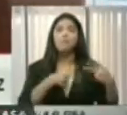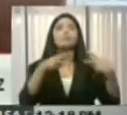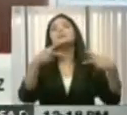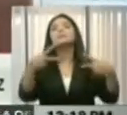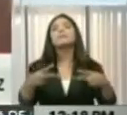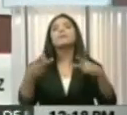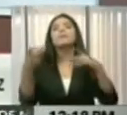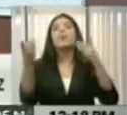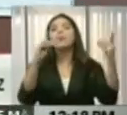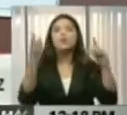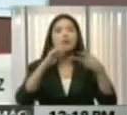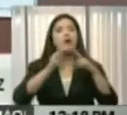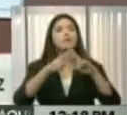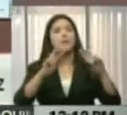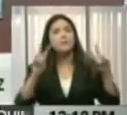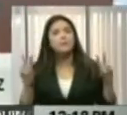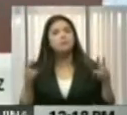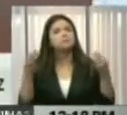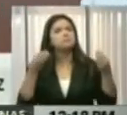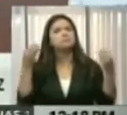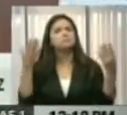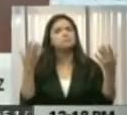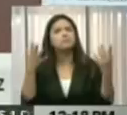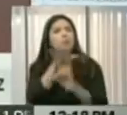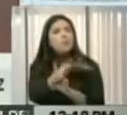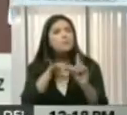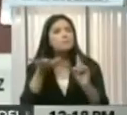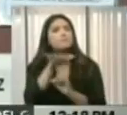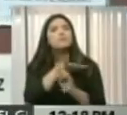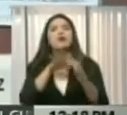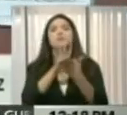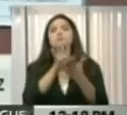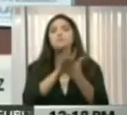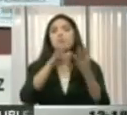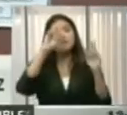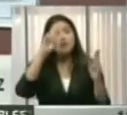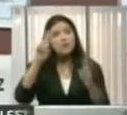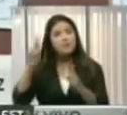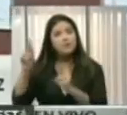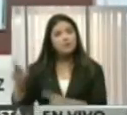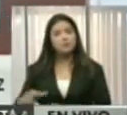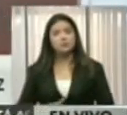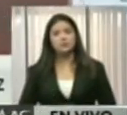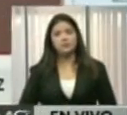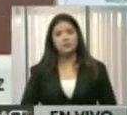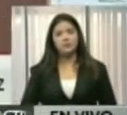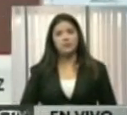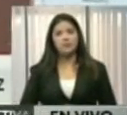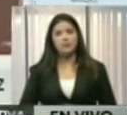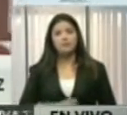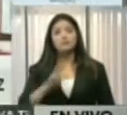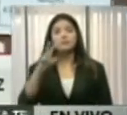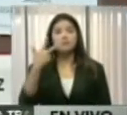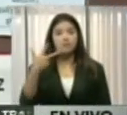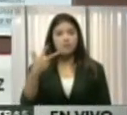Los diálogos de paz se desarrollarán en un ambiente de trato respetuoso.